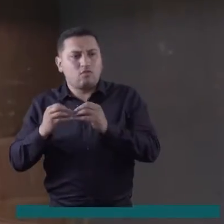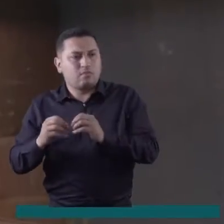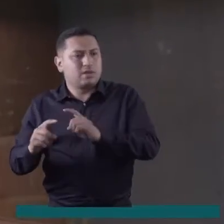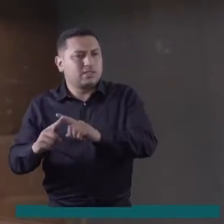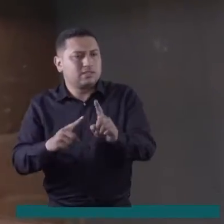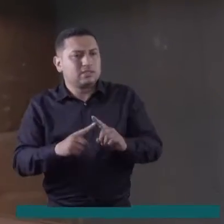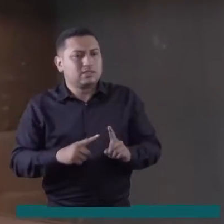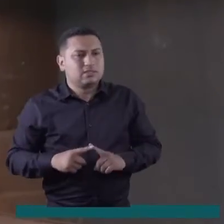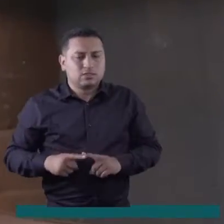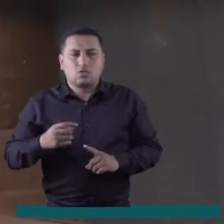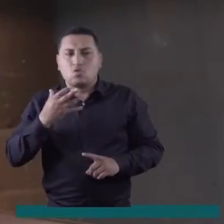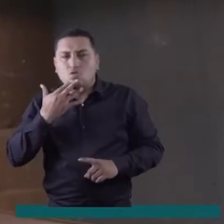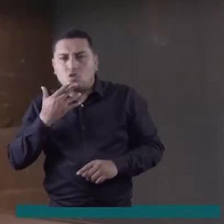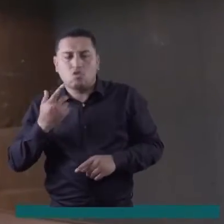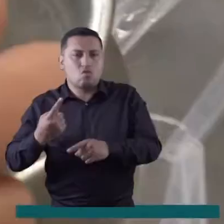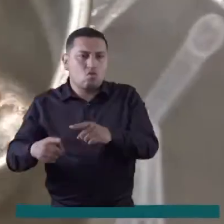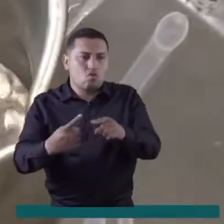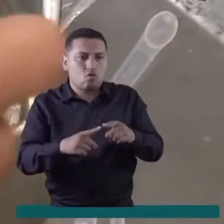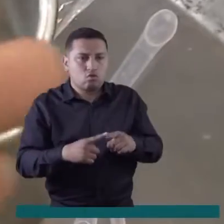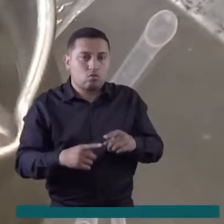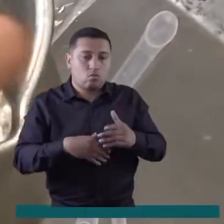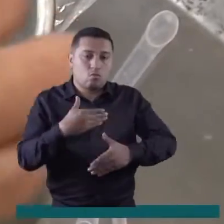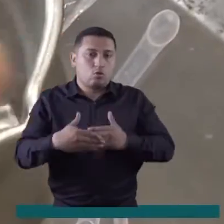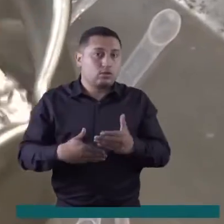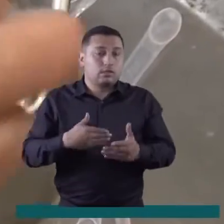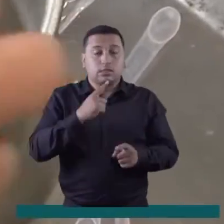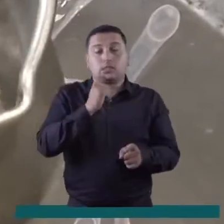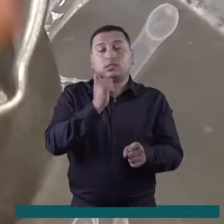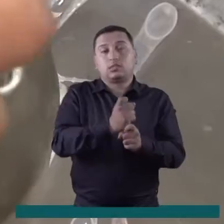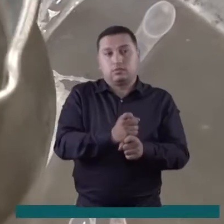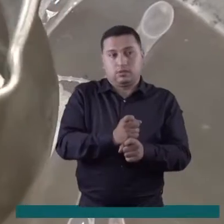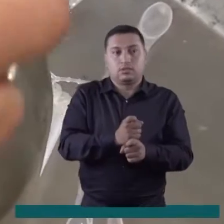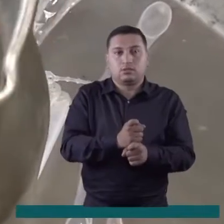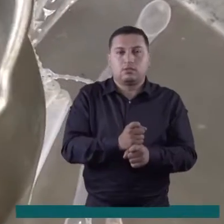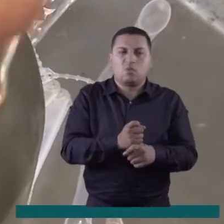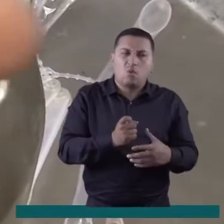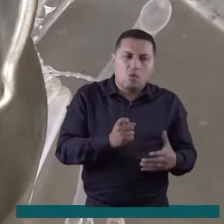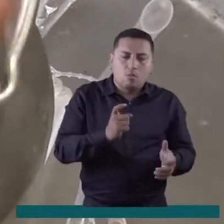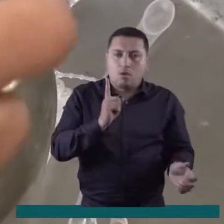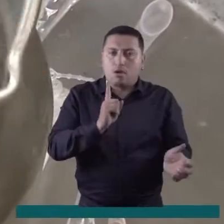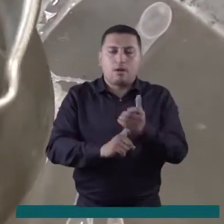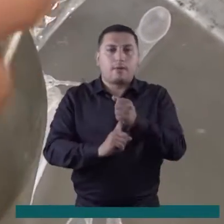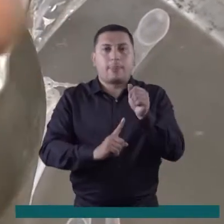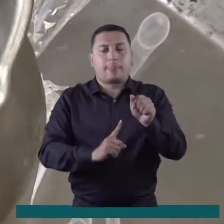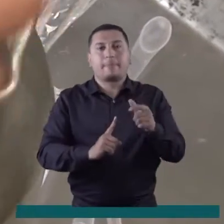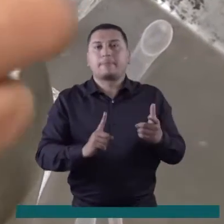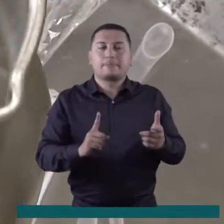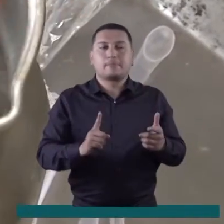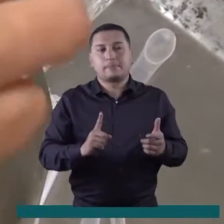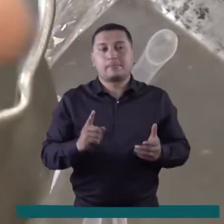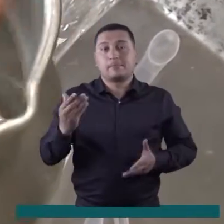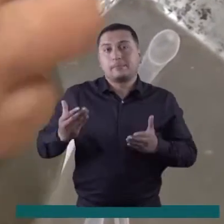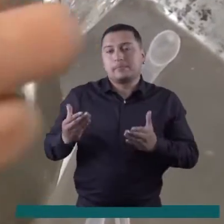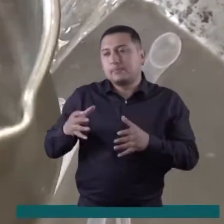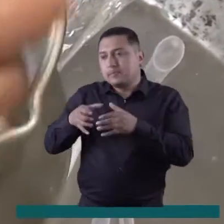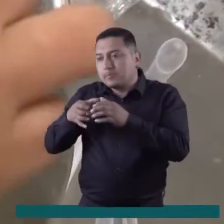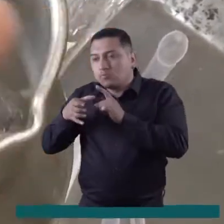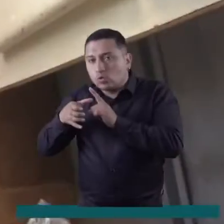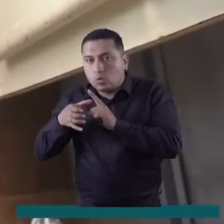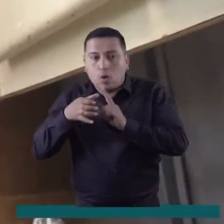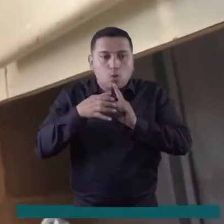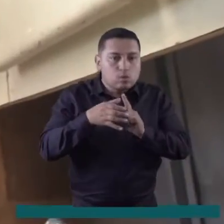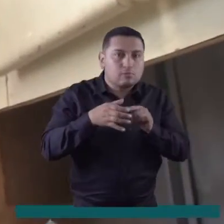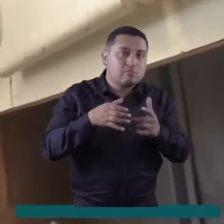diferentes formas, tamaños, colores y aromas. El proceso es dispendioso y para tener el resultado final, dependiendo de la